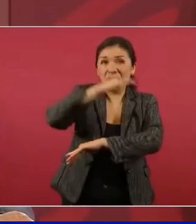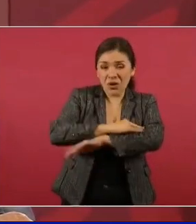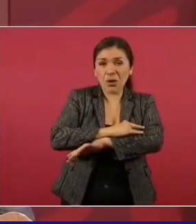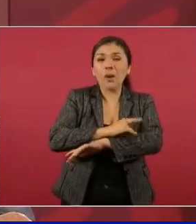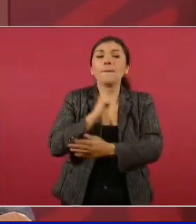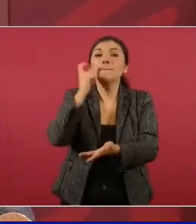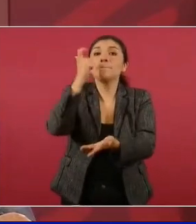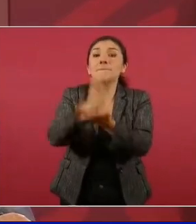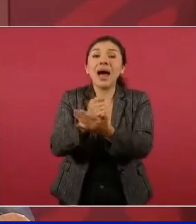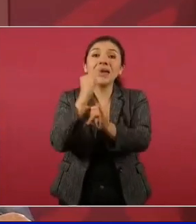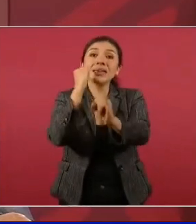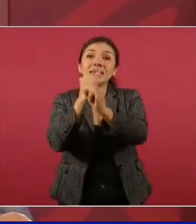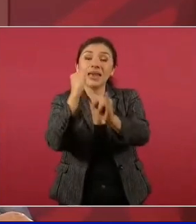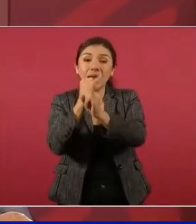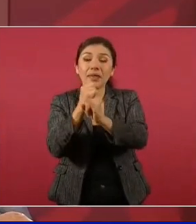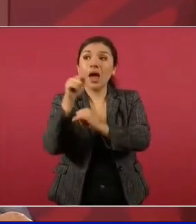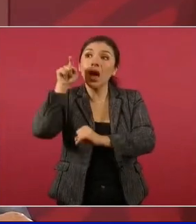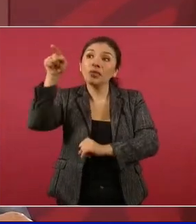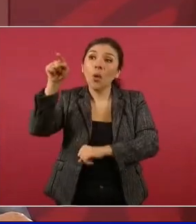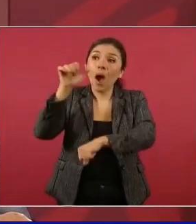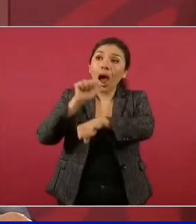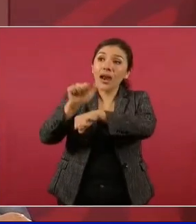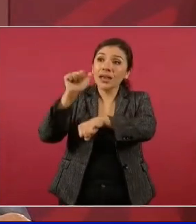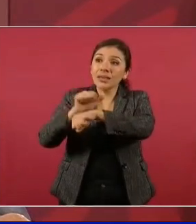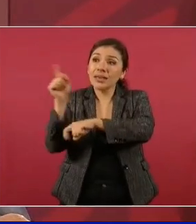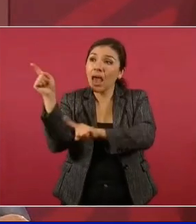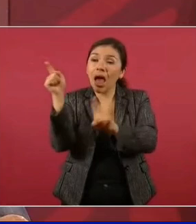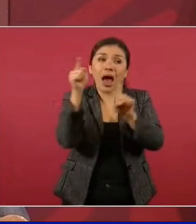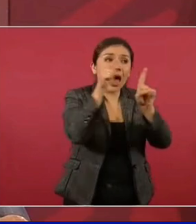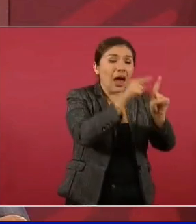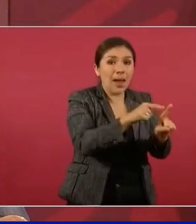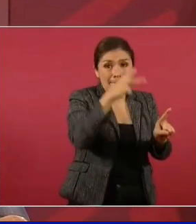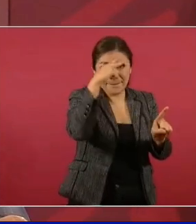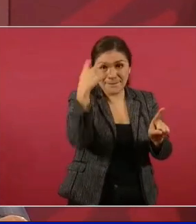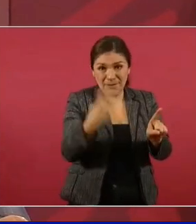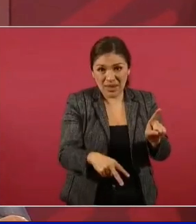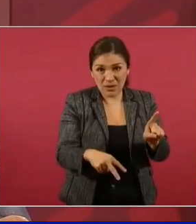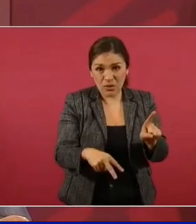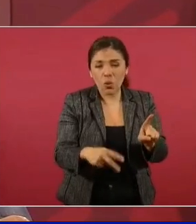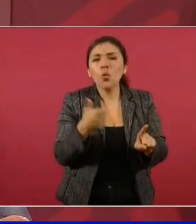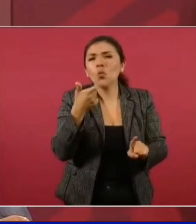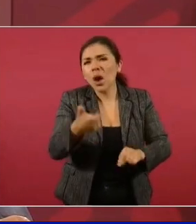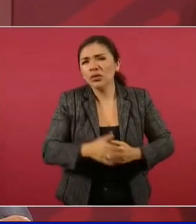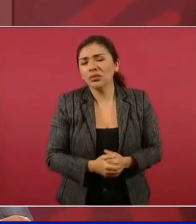de Argentina a la Ciudad de México? 7 millones de pesos.